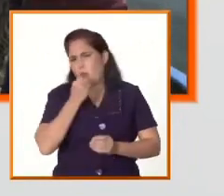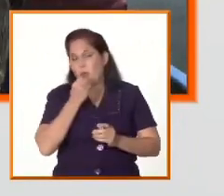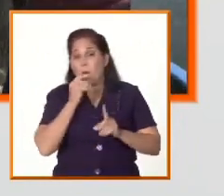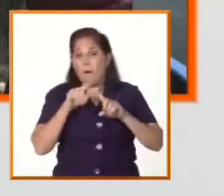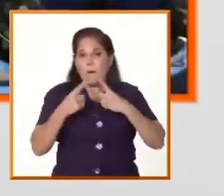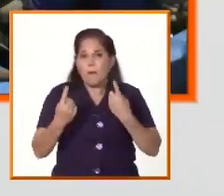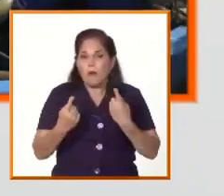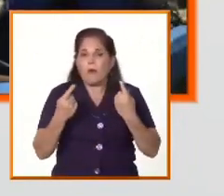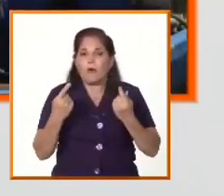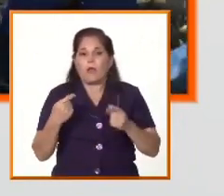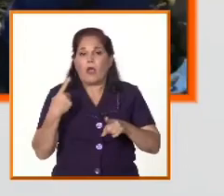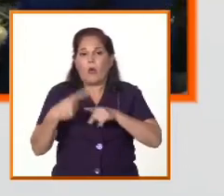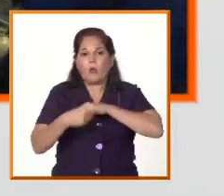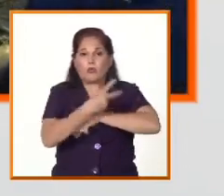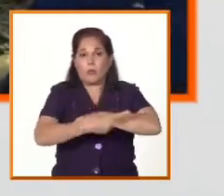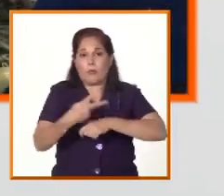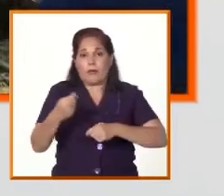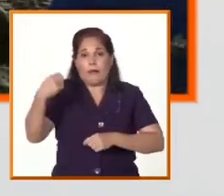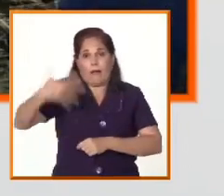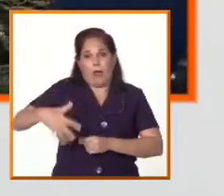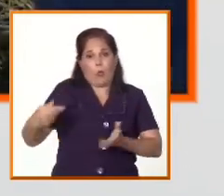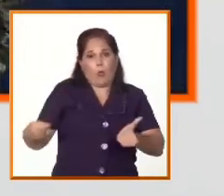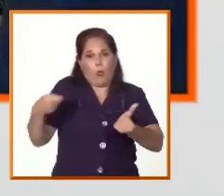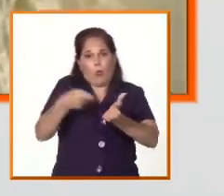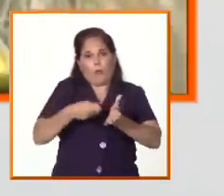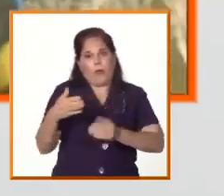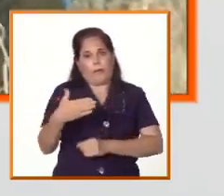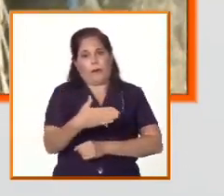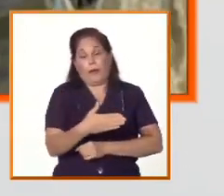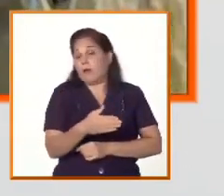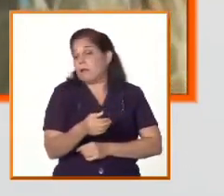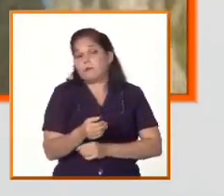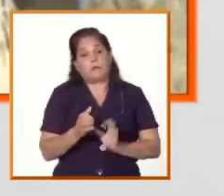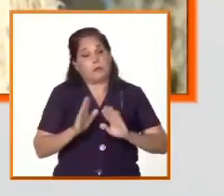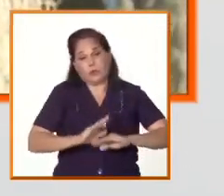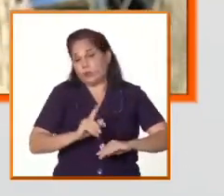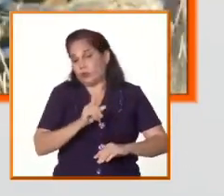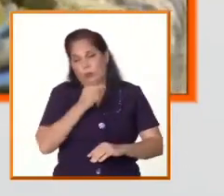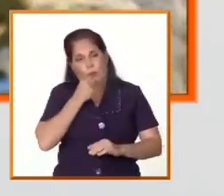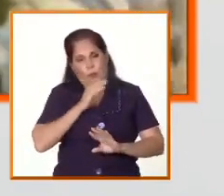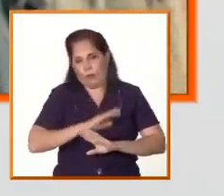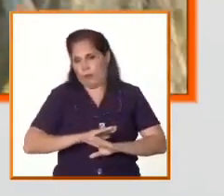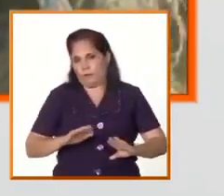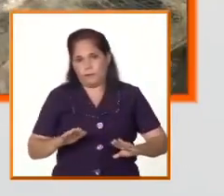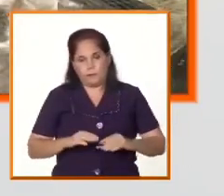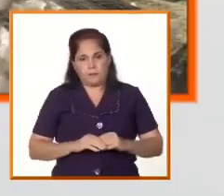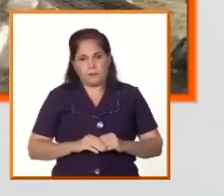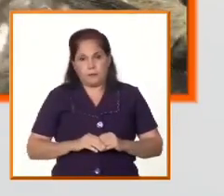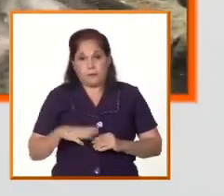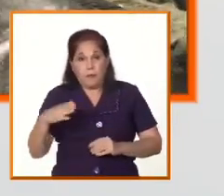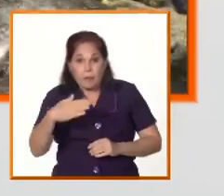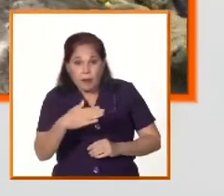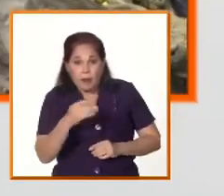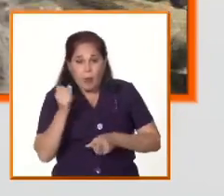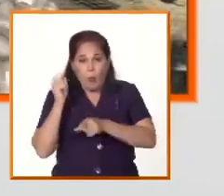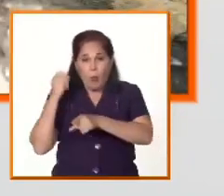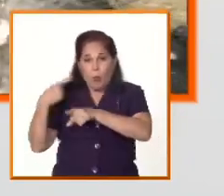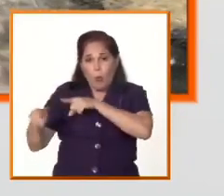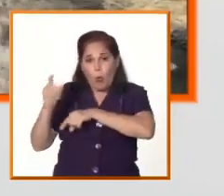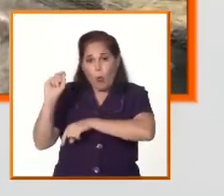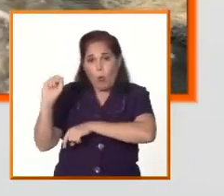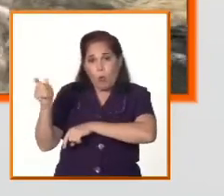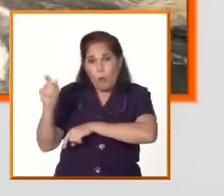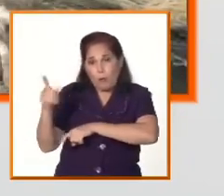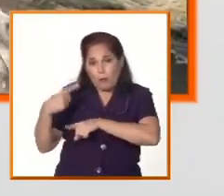por el financiamiento que esto que esto trae consigo por tanto no es la fórmula para nosotros poder tener pescado en nuestro país